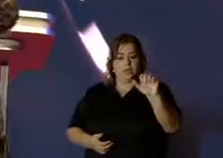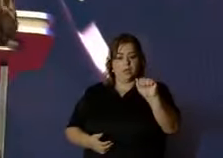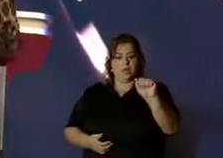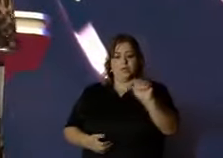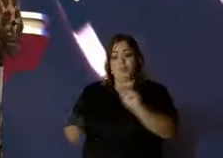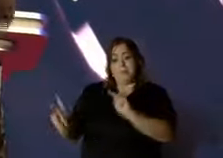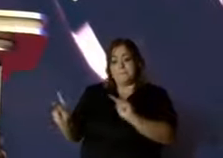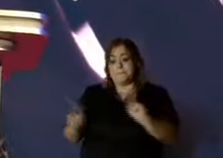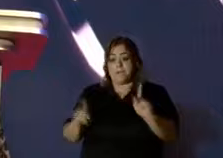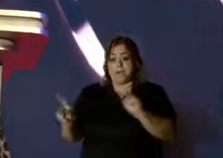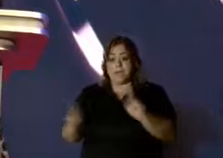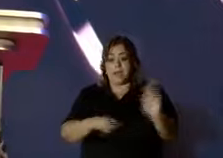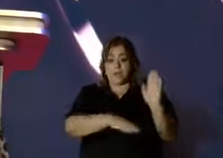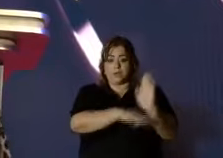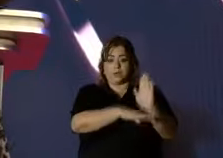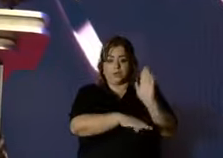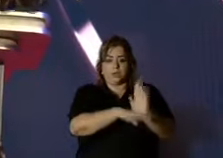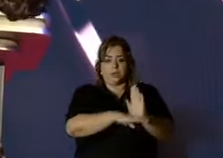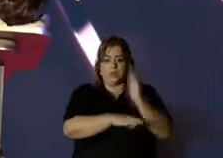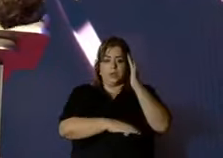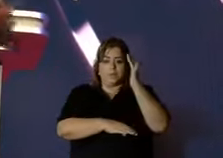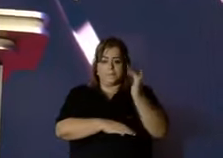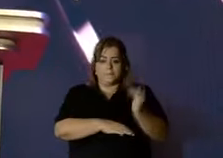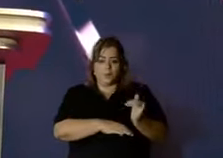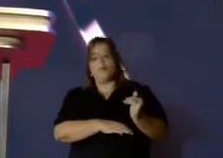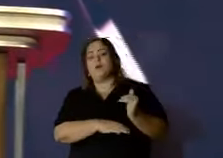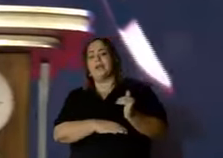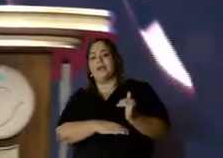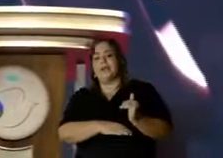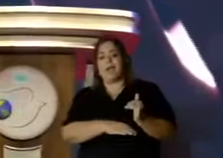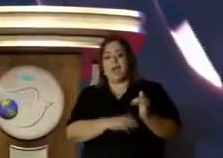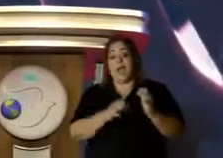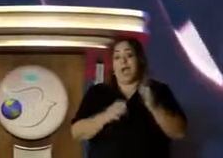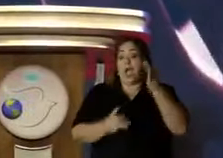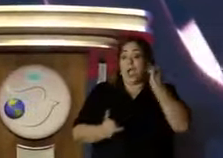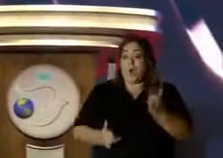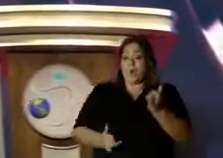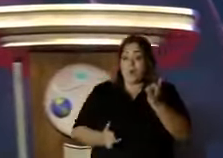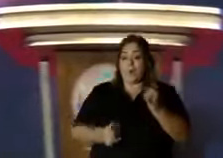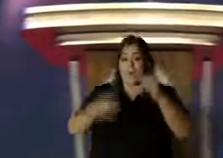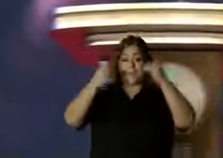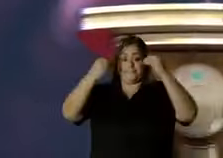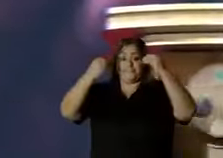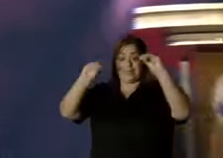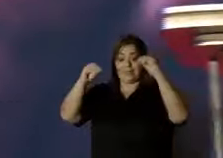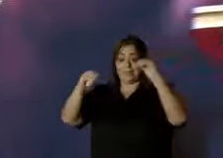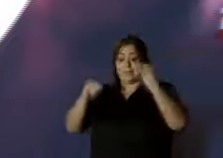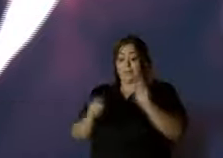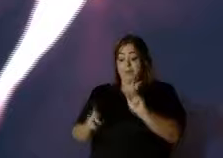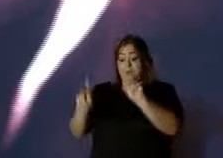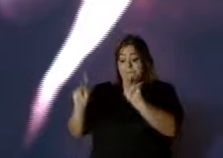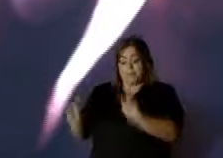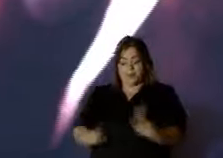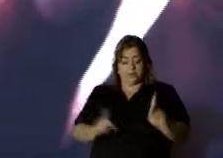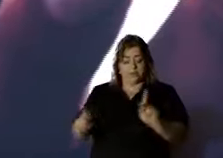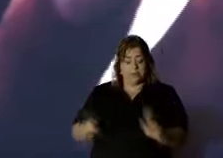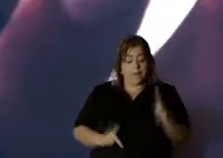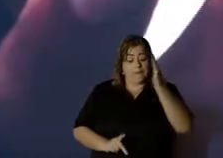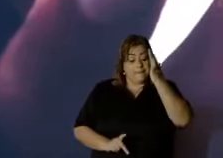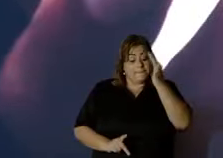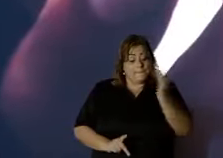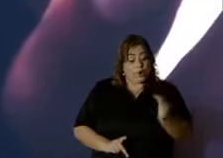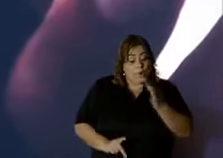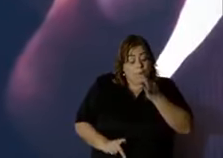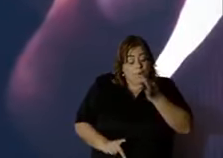Organiza tu empresa bien, porque ahora no van a hacer dos o tres airecitos, hijo. Ay, ay, ay. Tienes que organizarte, porque lo que viene es grande para el